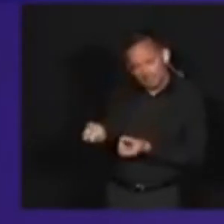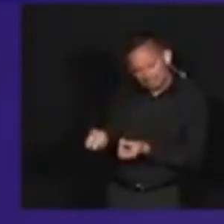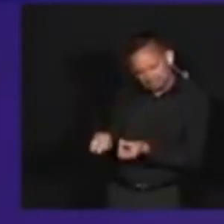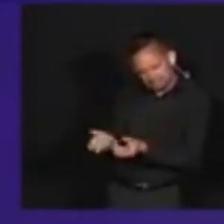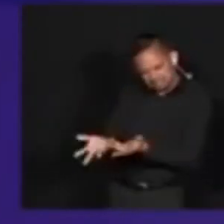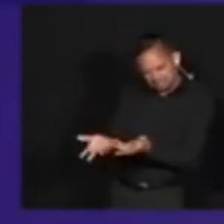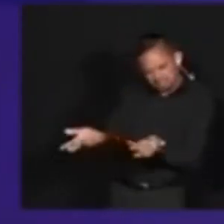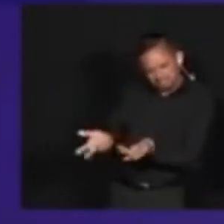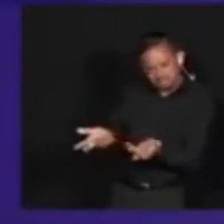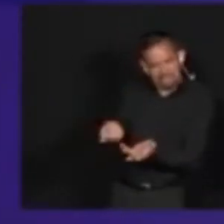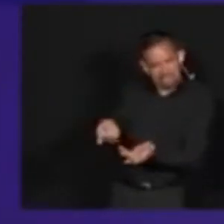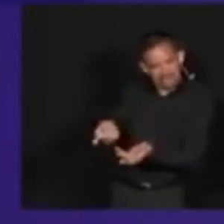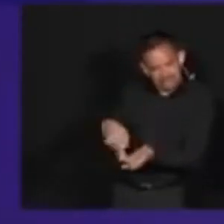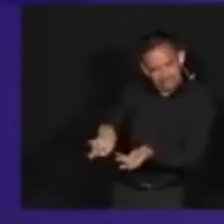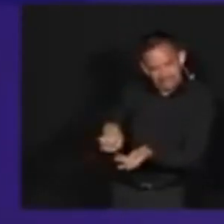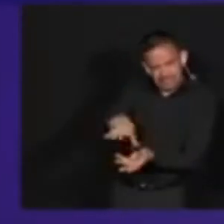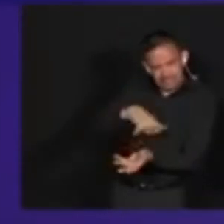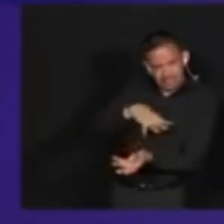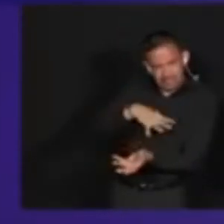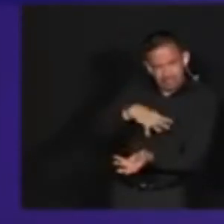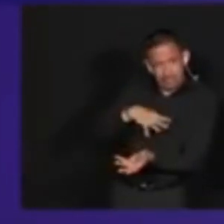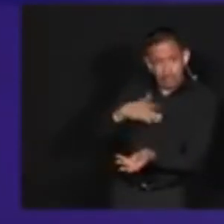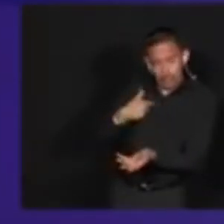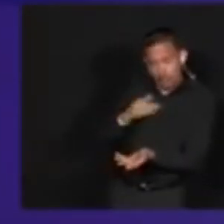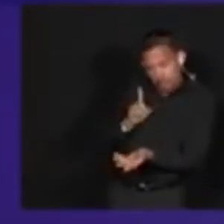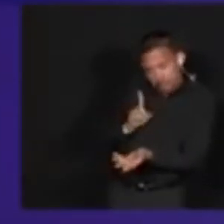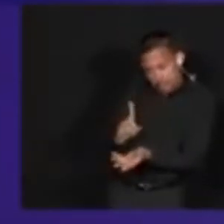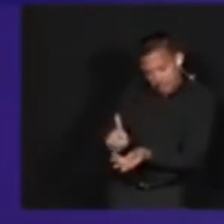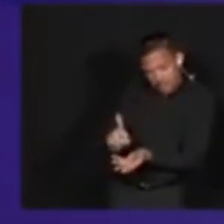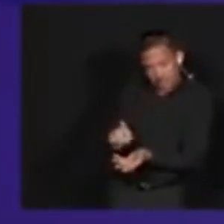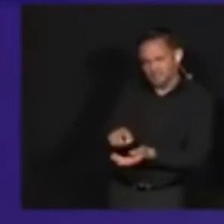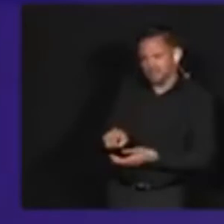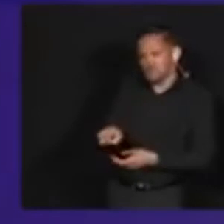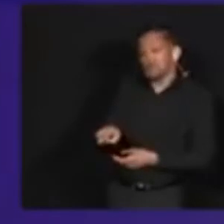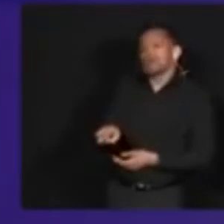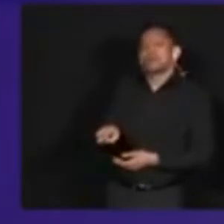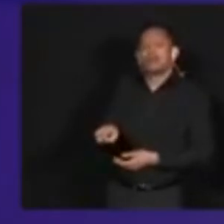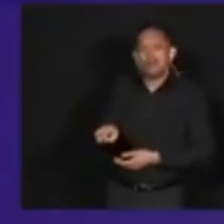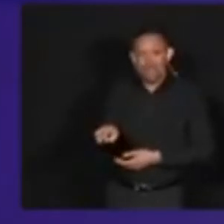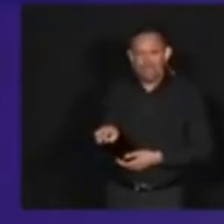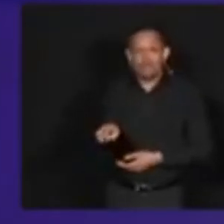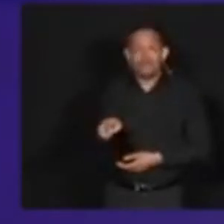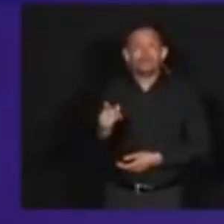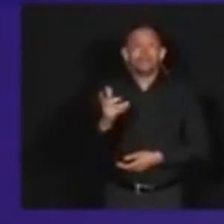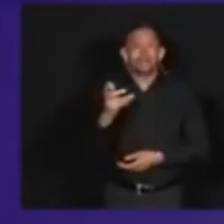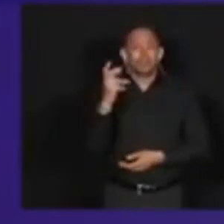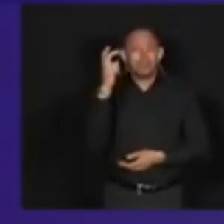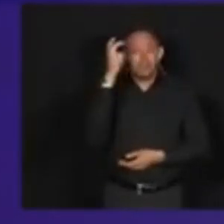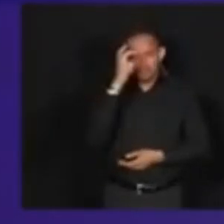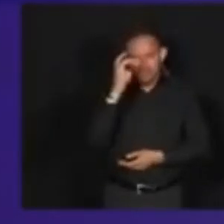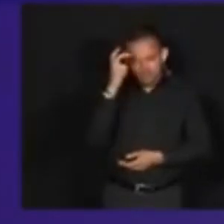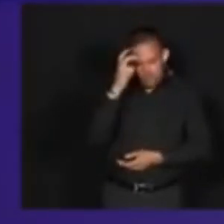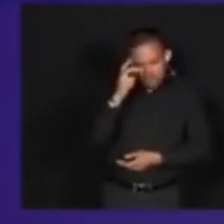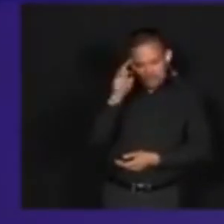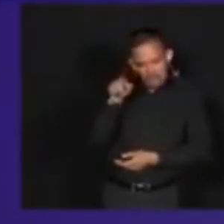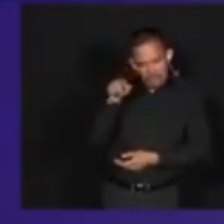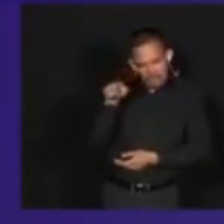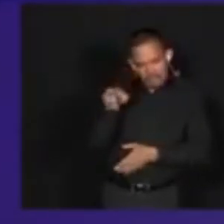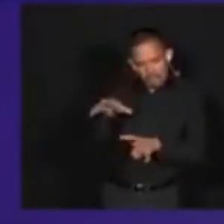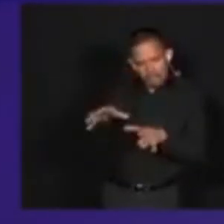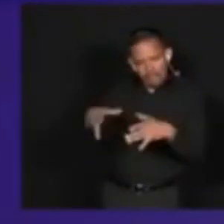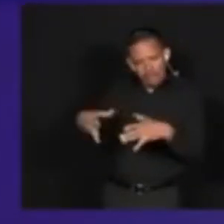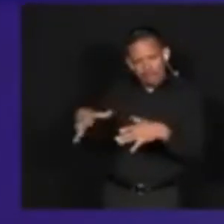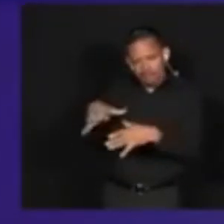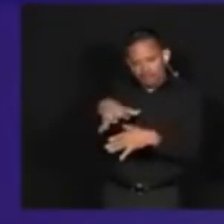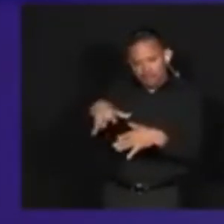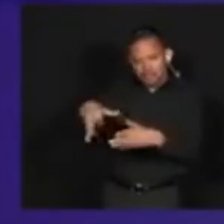comunidades con las cuales estaba trabajando, fue donde pudimos hacer una psicología comunitaria en la cual